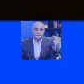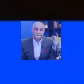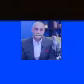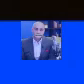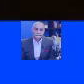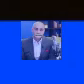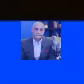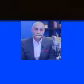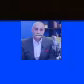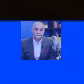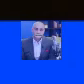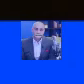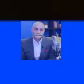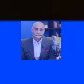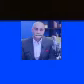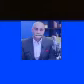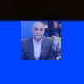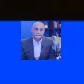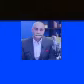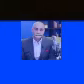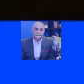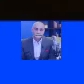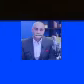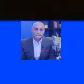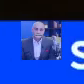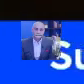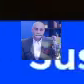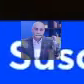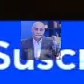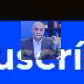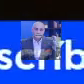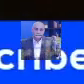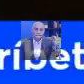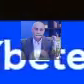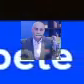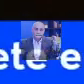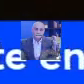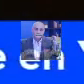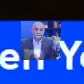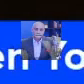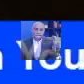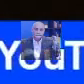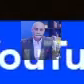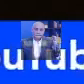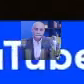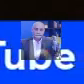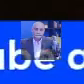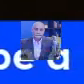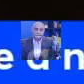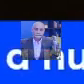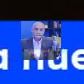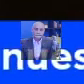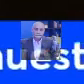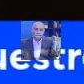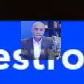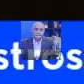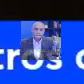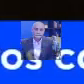nada, pero bueno, el golpeteo de los compañeros, de los gibranistas y compañía, pues sí es